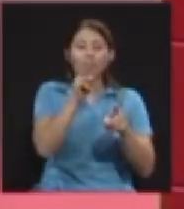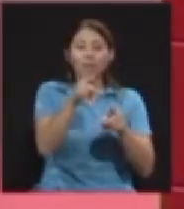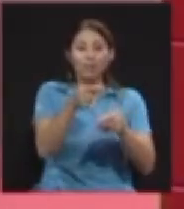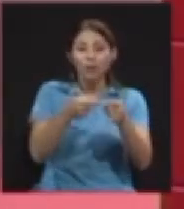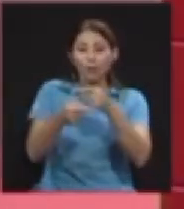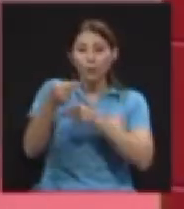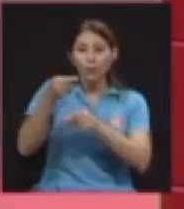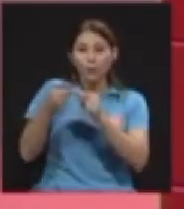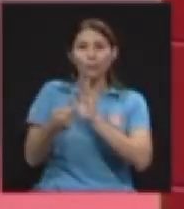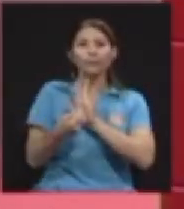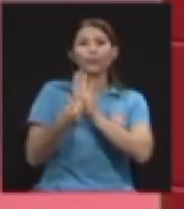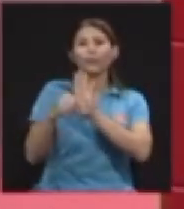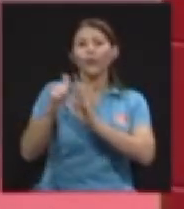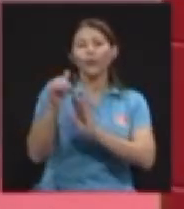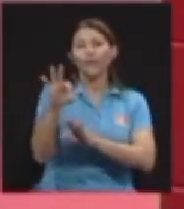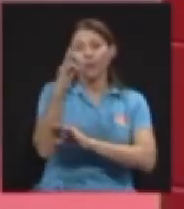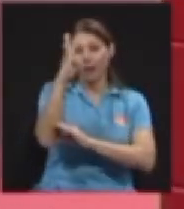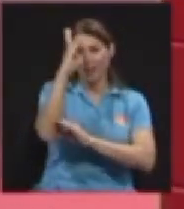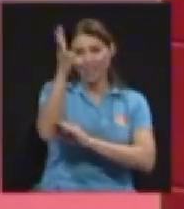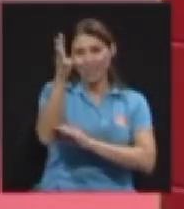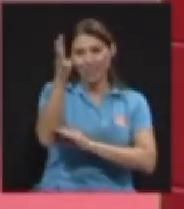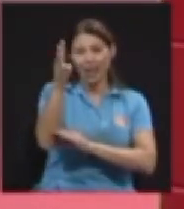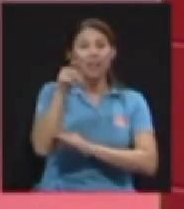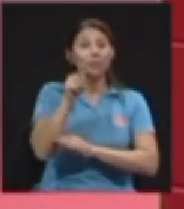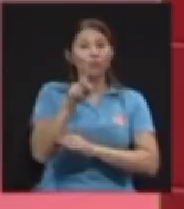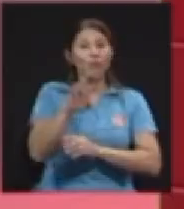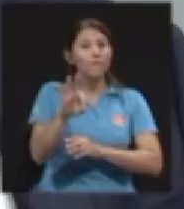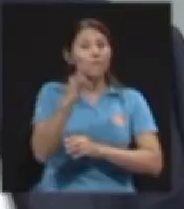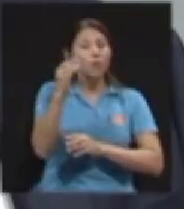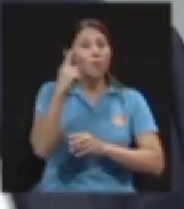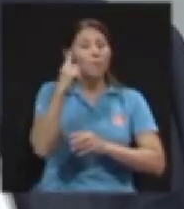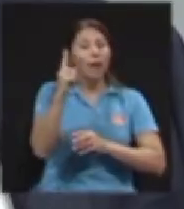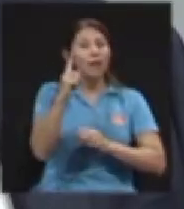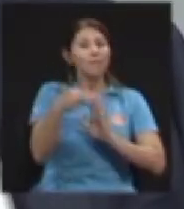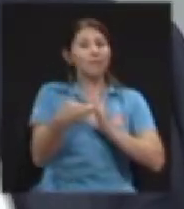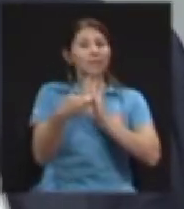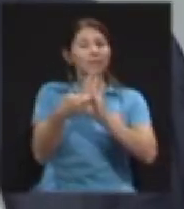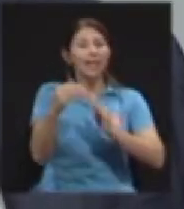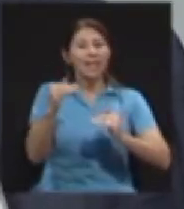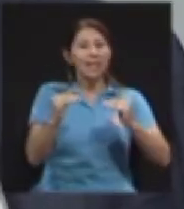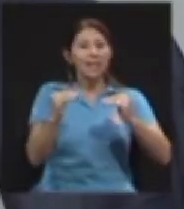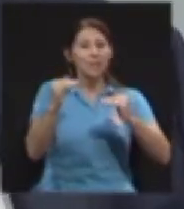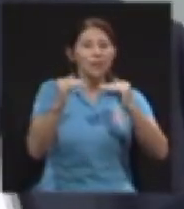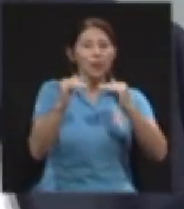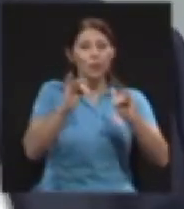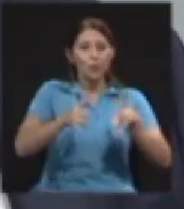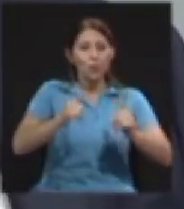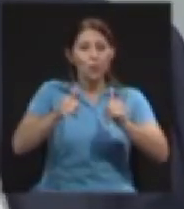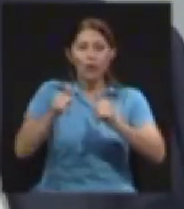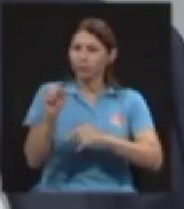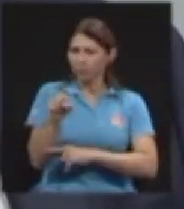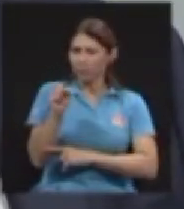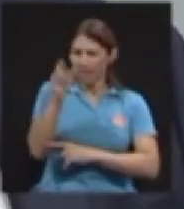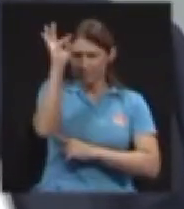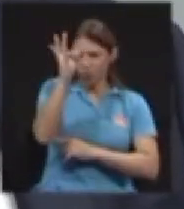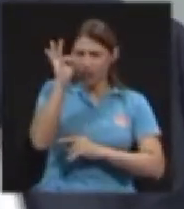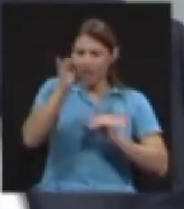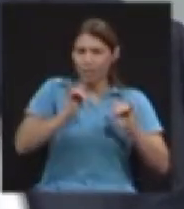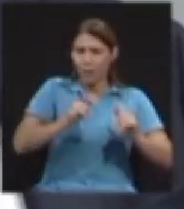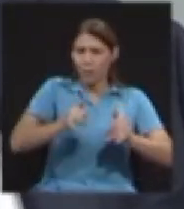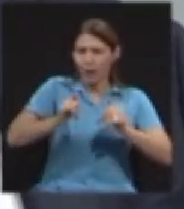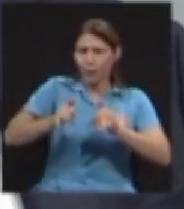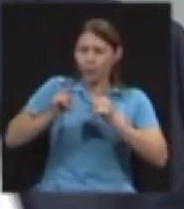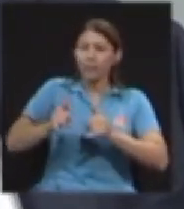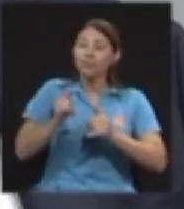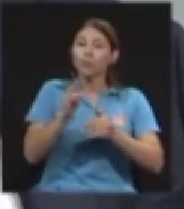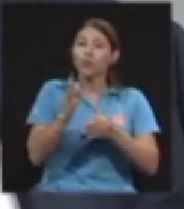la dificultad de un equilibrio en un juego. Claro, la teoría de juegos es muy útil para la vida diaria,